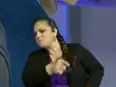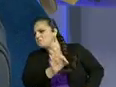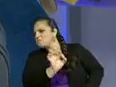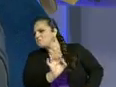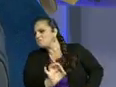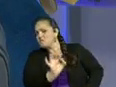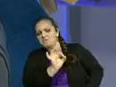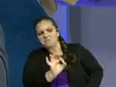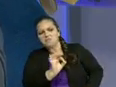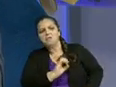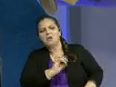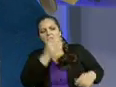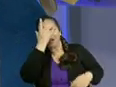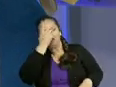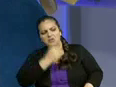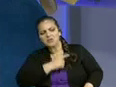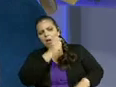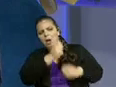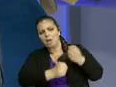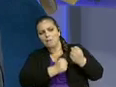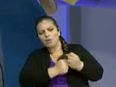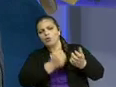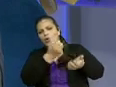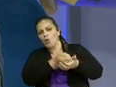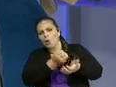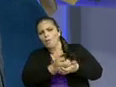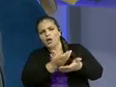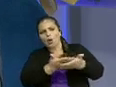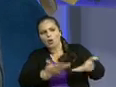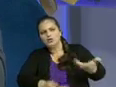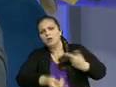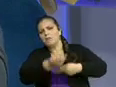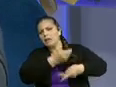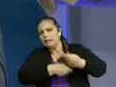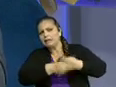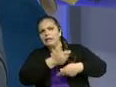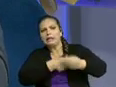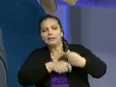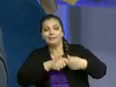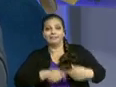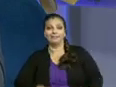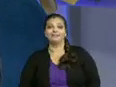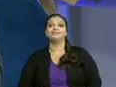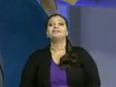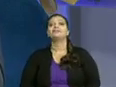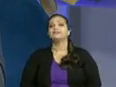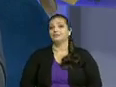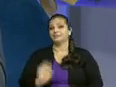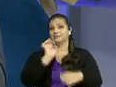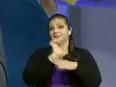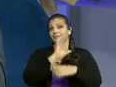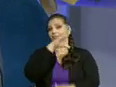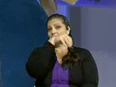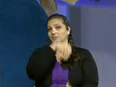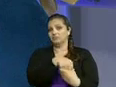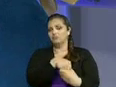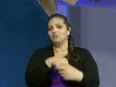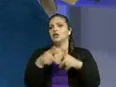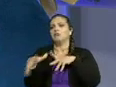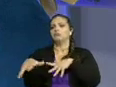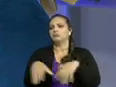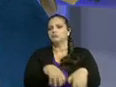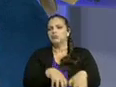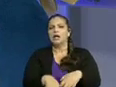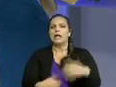internacional. El Ecuador ha venido desarrollando una importante política interna que genere esa confianza a nivel del